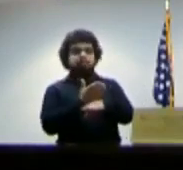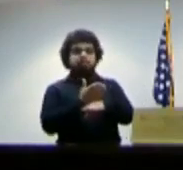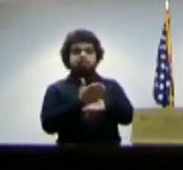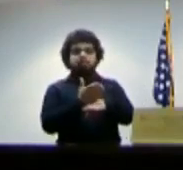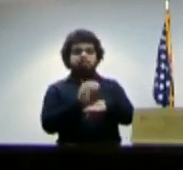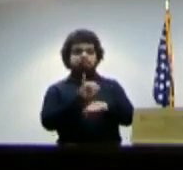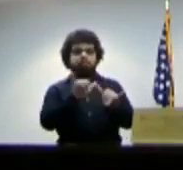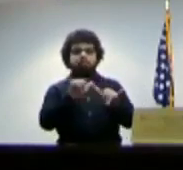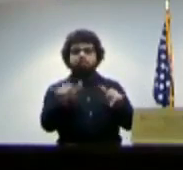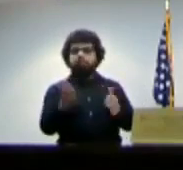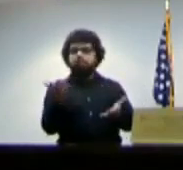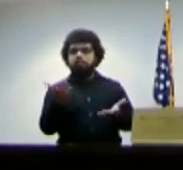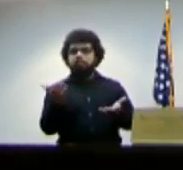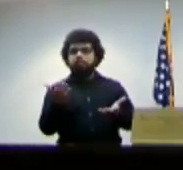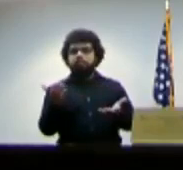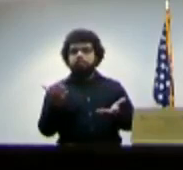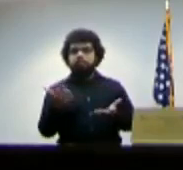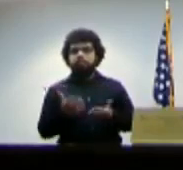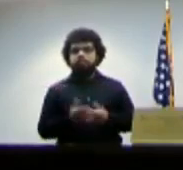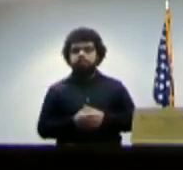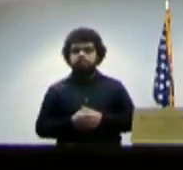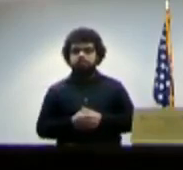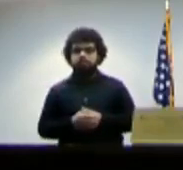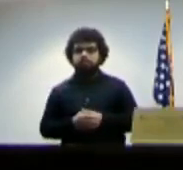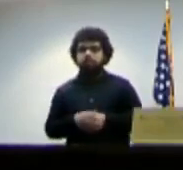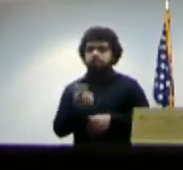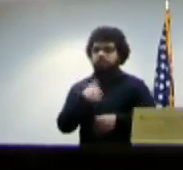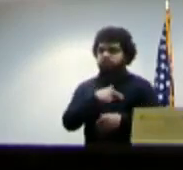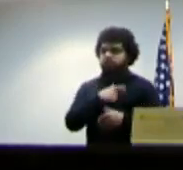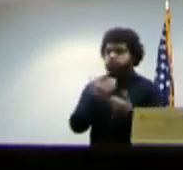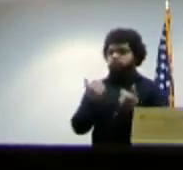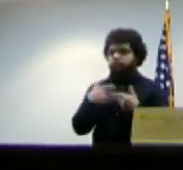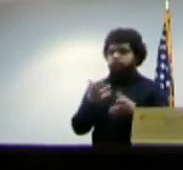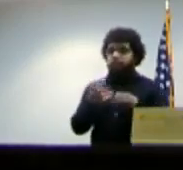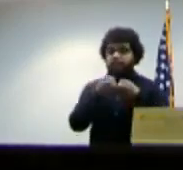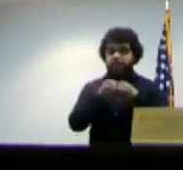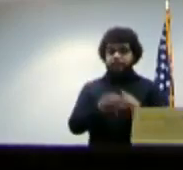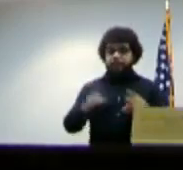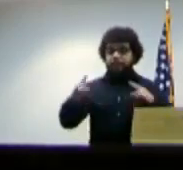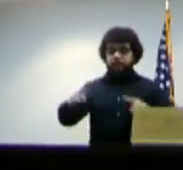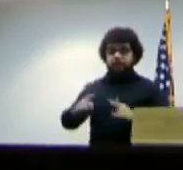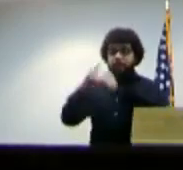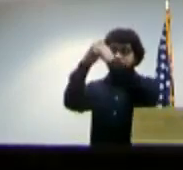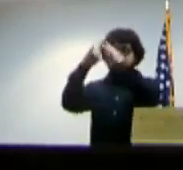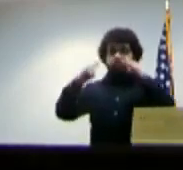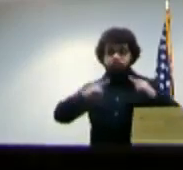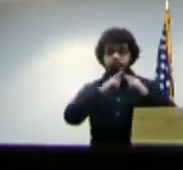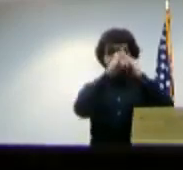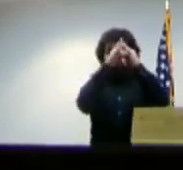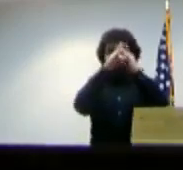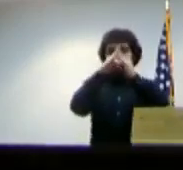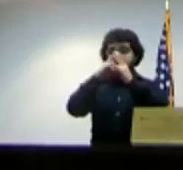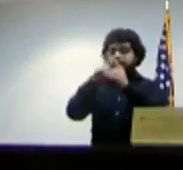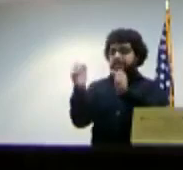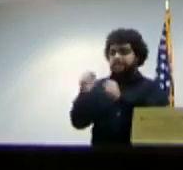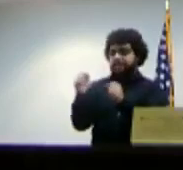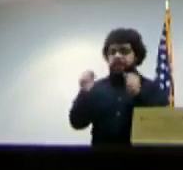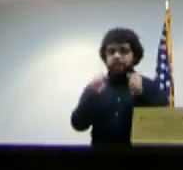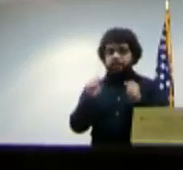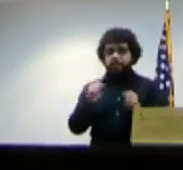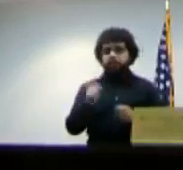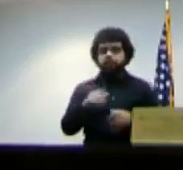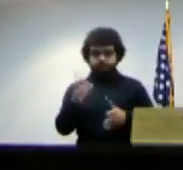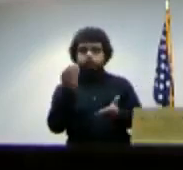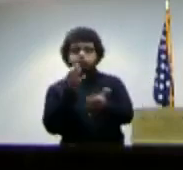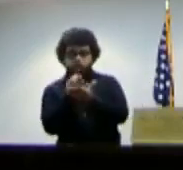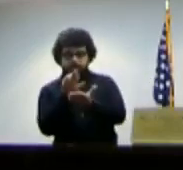Bueno, nosotros tuvimos, por ejemplo, en el ciclo combinado, tuvimos las pérdidas de las torres de enfriamiento y se restauraron las torres. Con fondos FEMA.